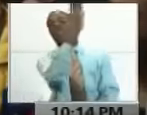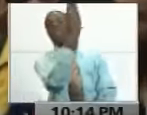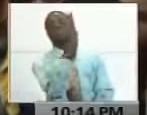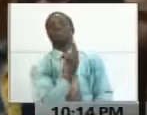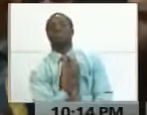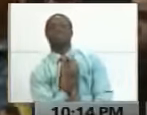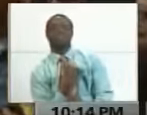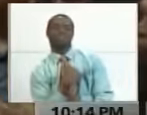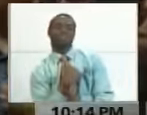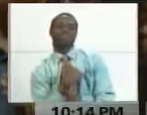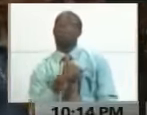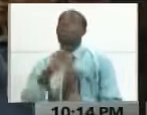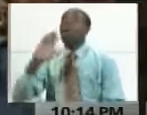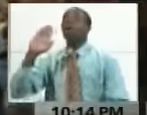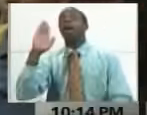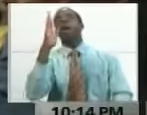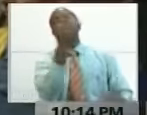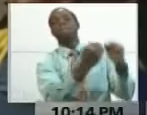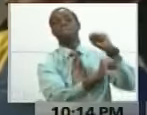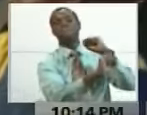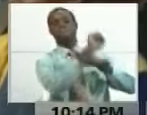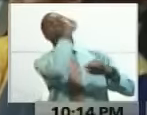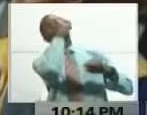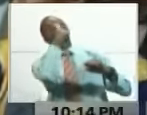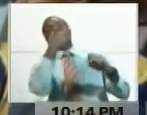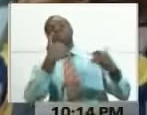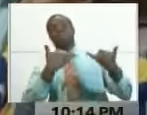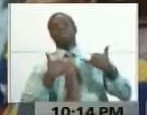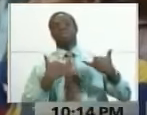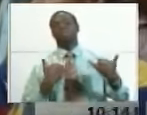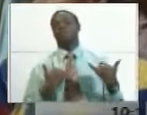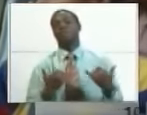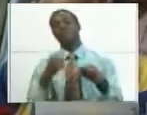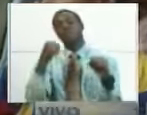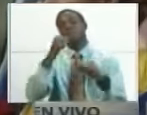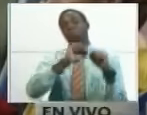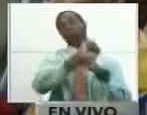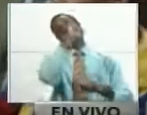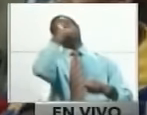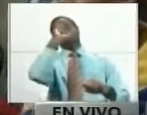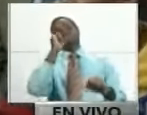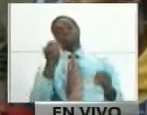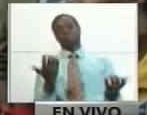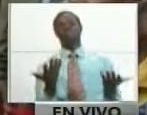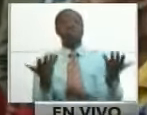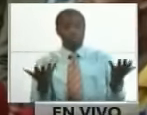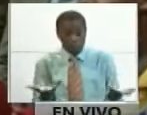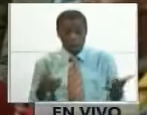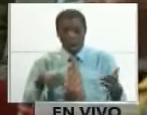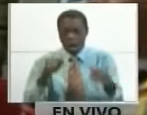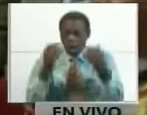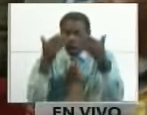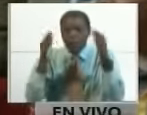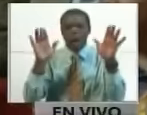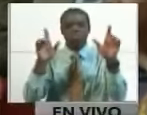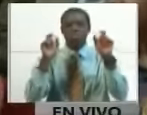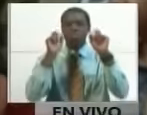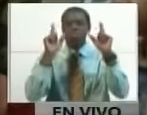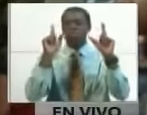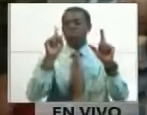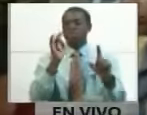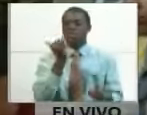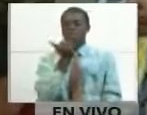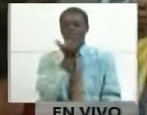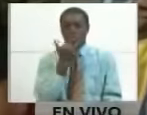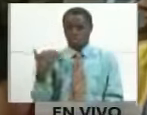se metió un knockout a sí mismo, pero el pueblo ha despertado. y la madurez y los valores que el pueblo ha adquirido